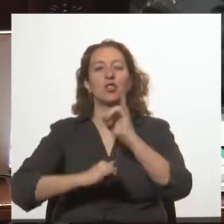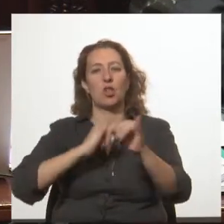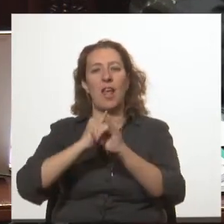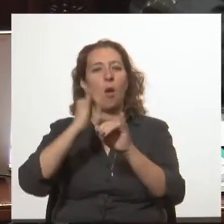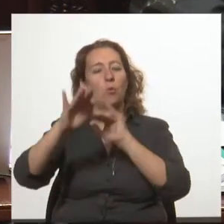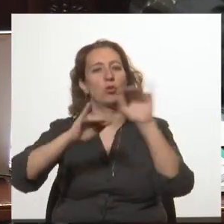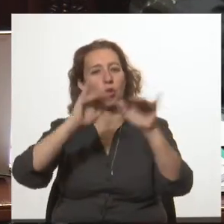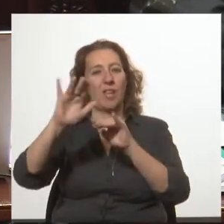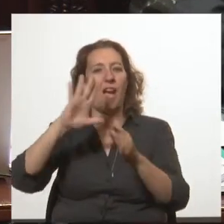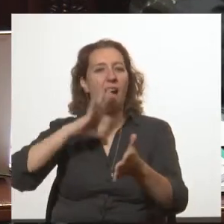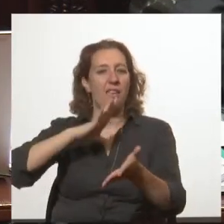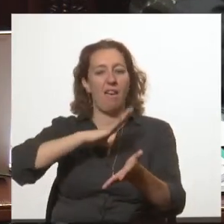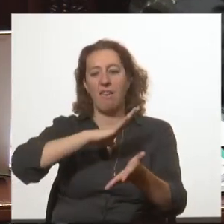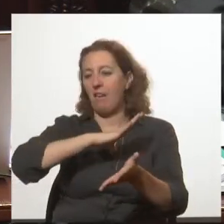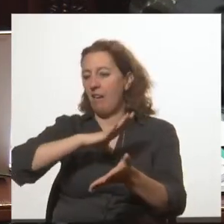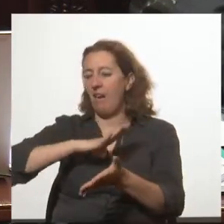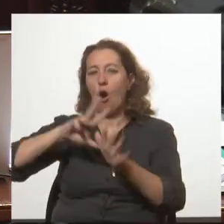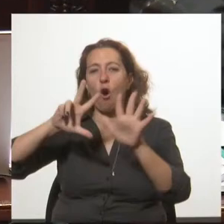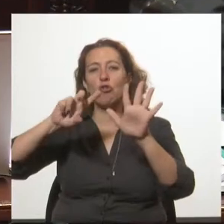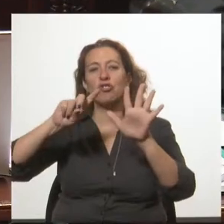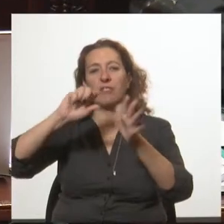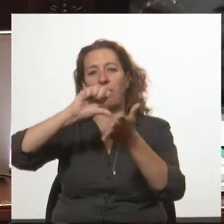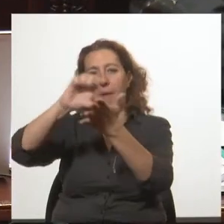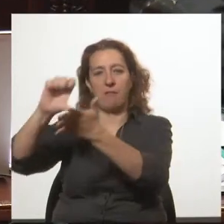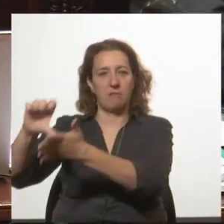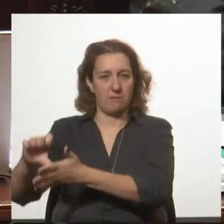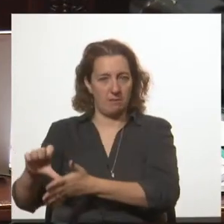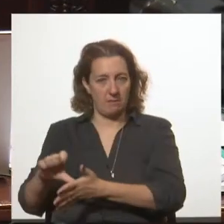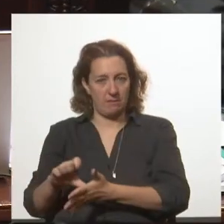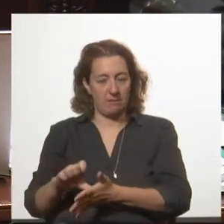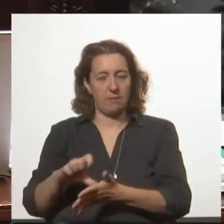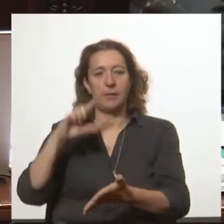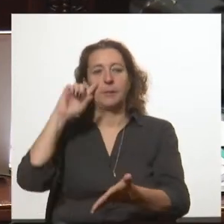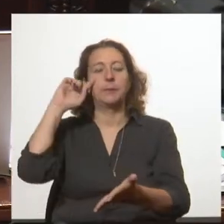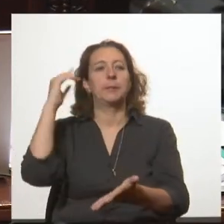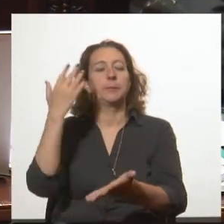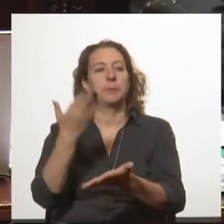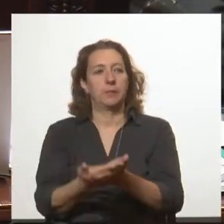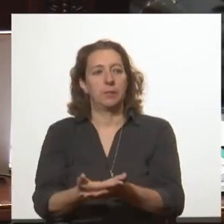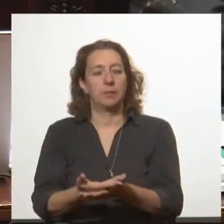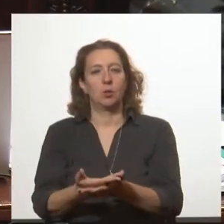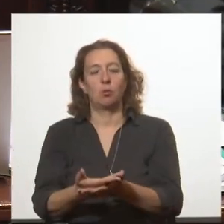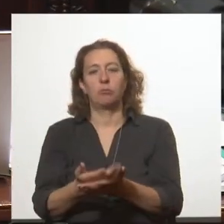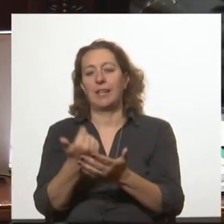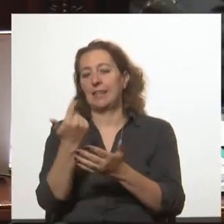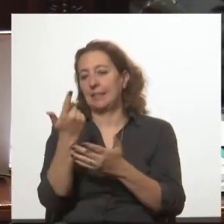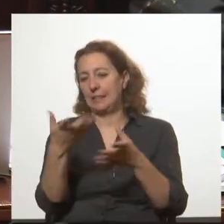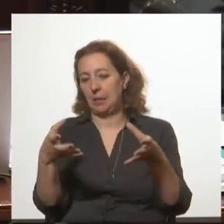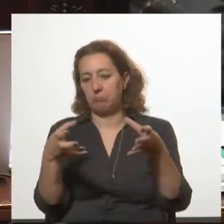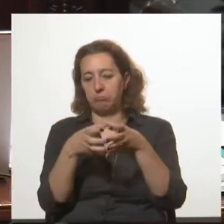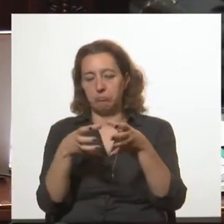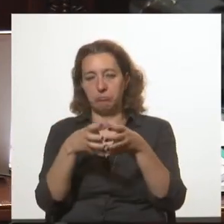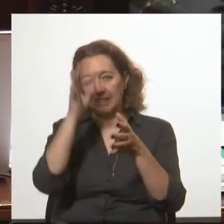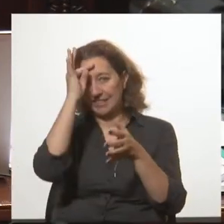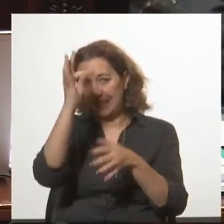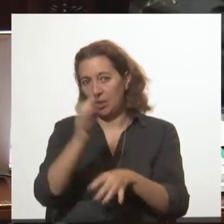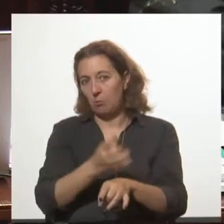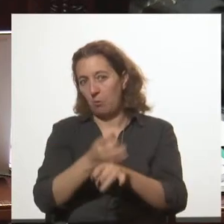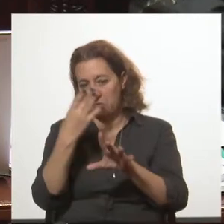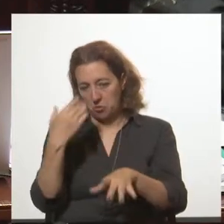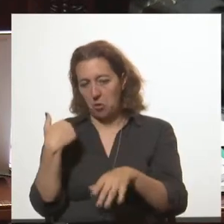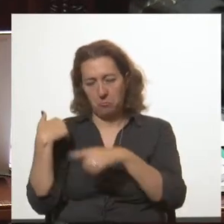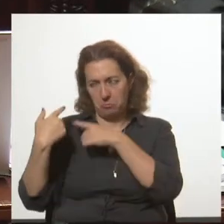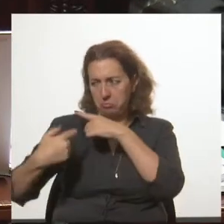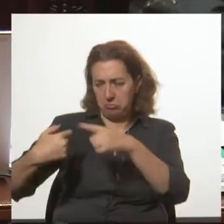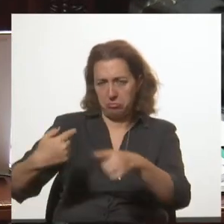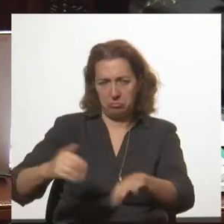presencia en más de 80 países presentó un plantel de técnicos de larga trayectoria en la actividad